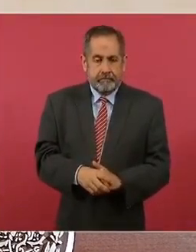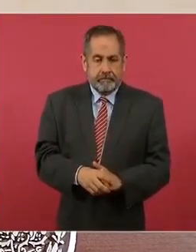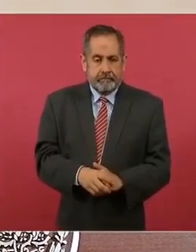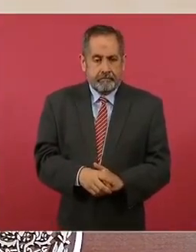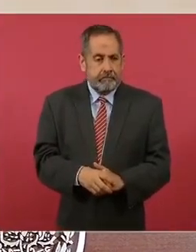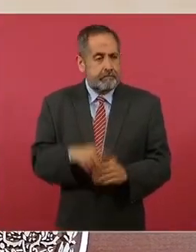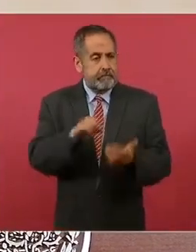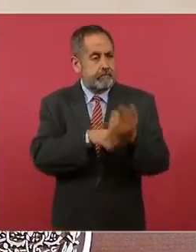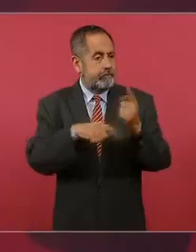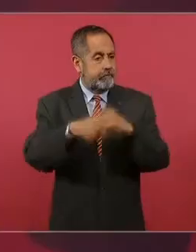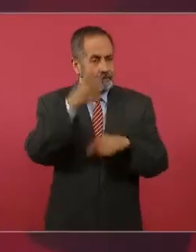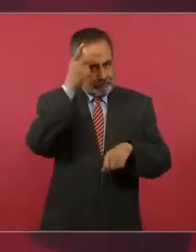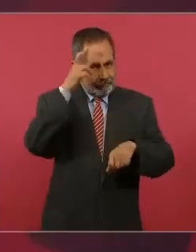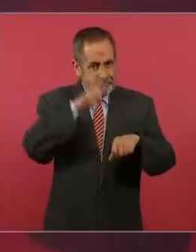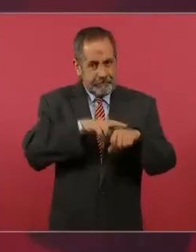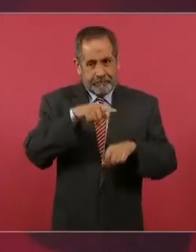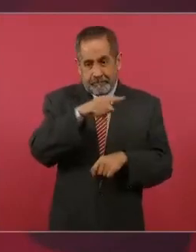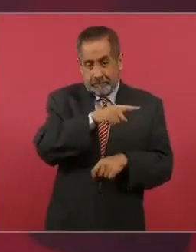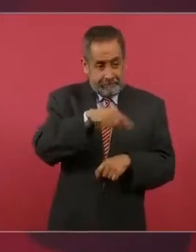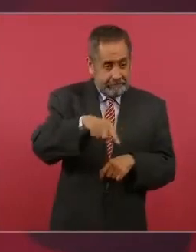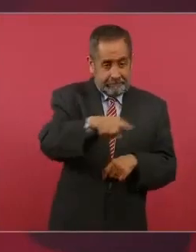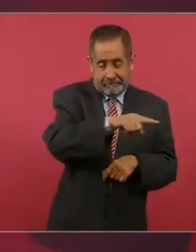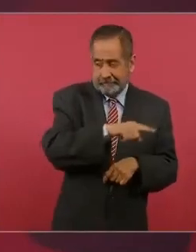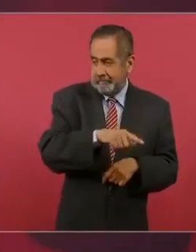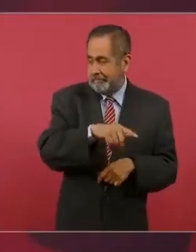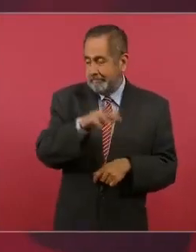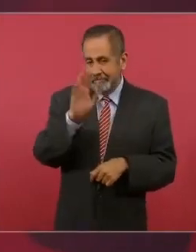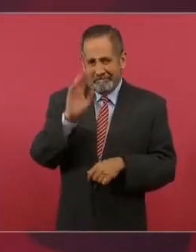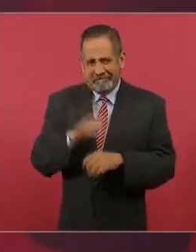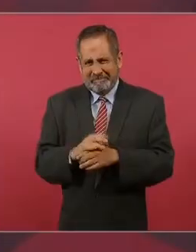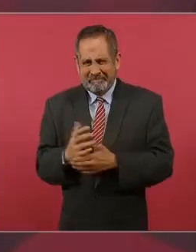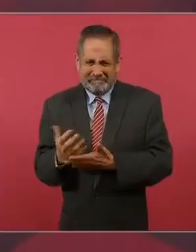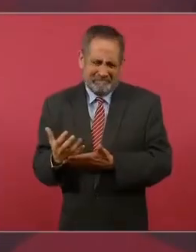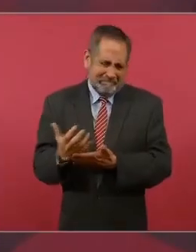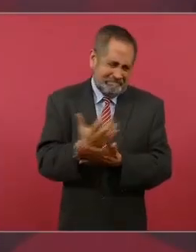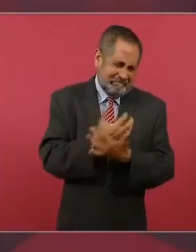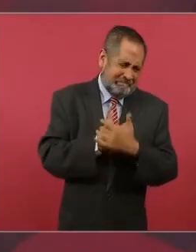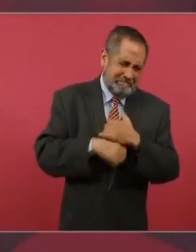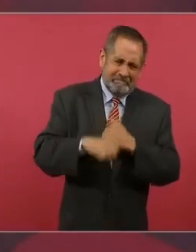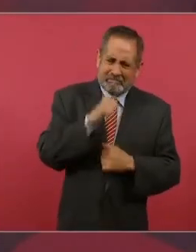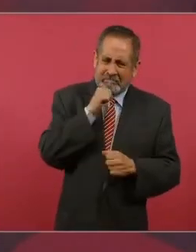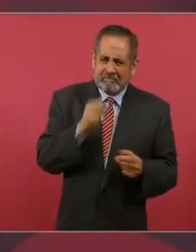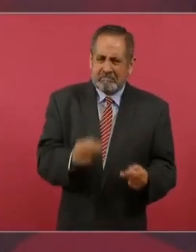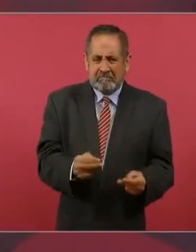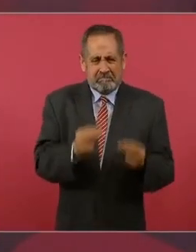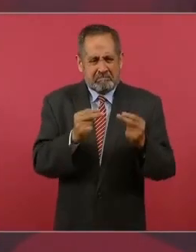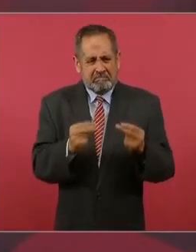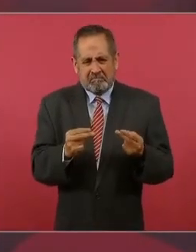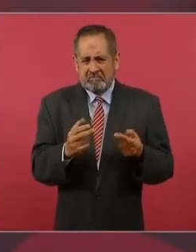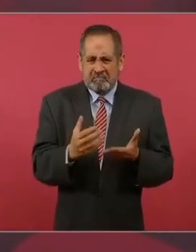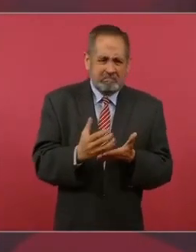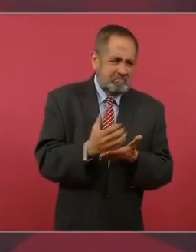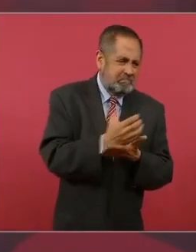los directivos hacían jugosos negocios